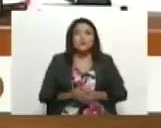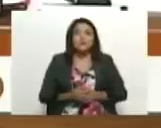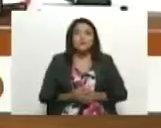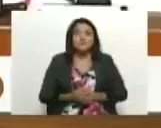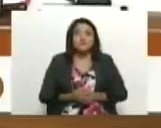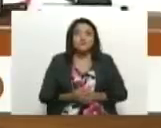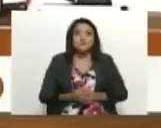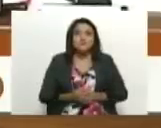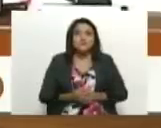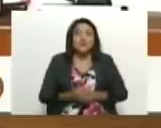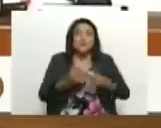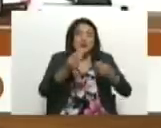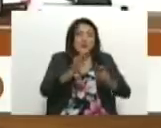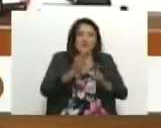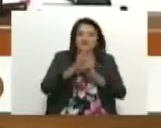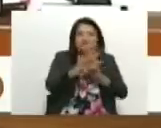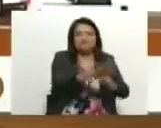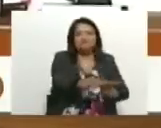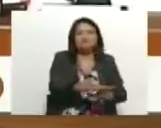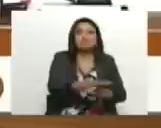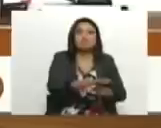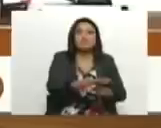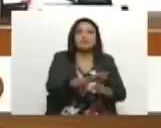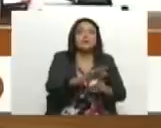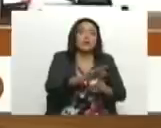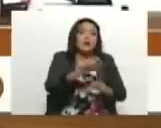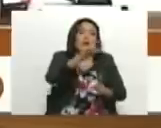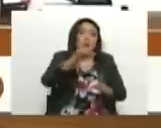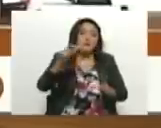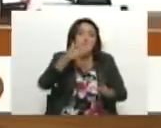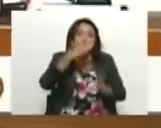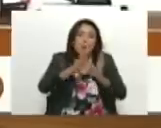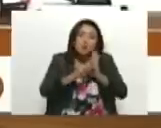para perseguirlos y hacerlos pagar ante la justicia.